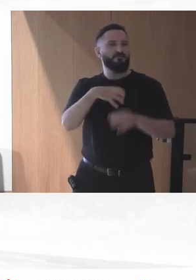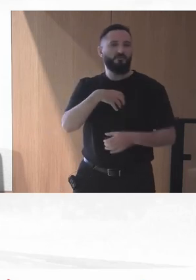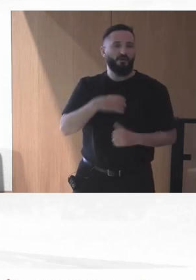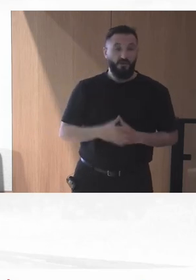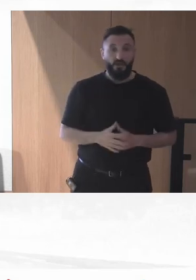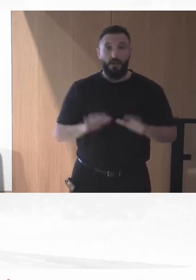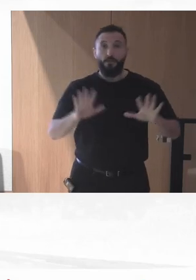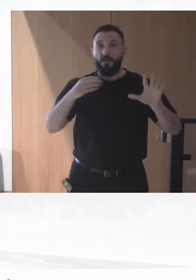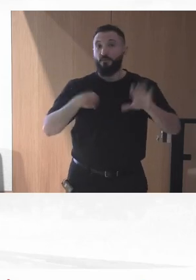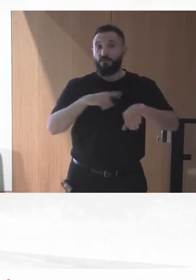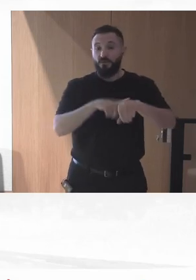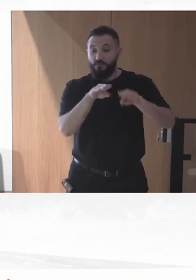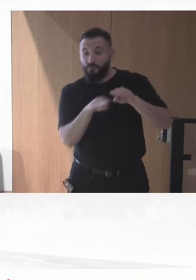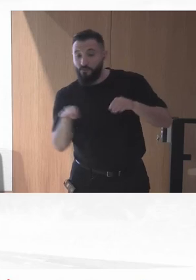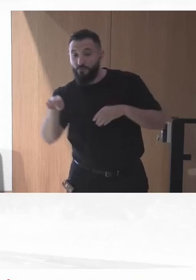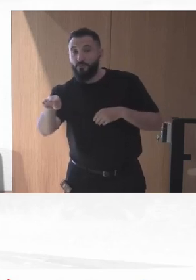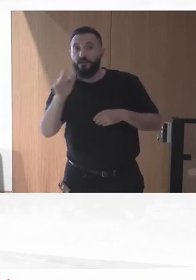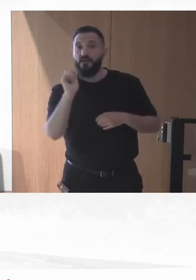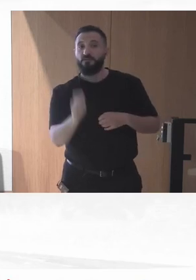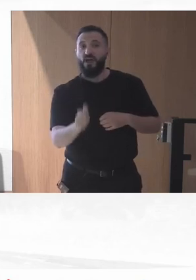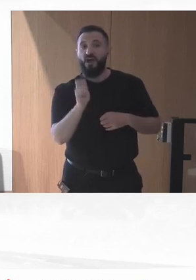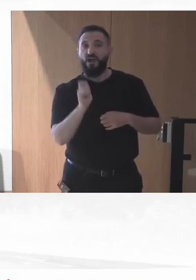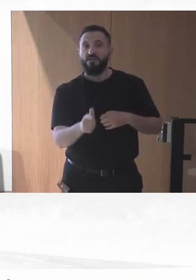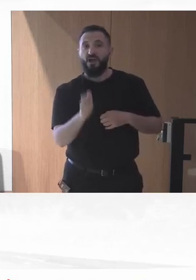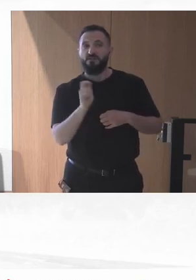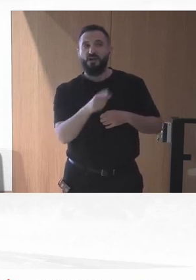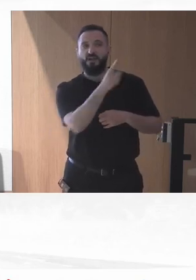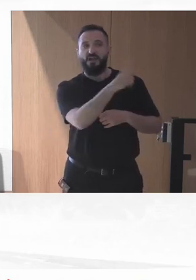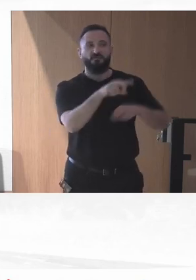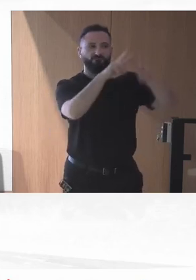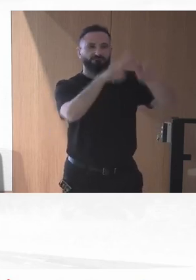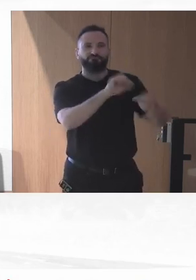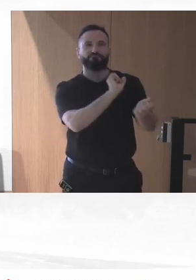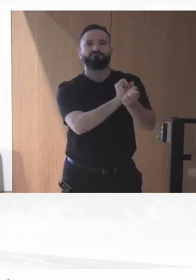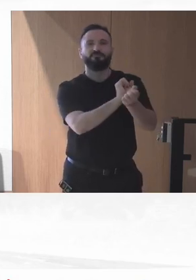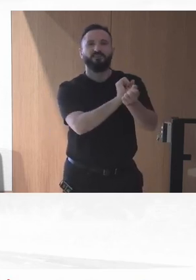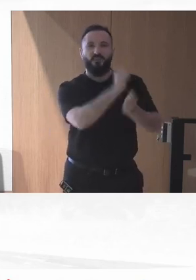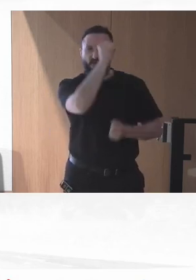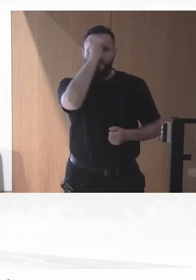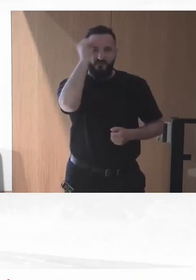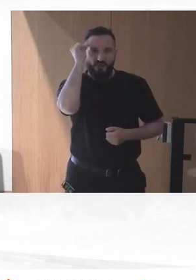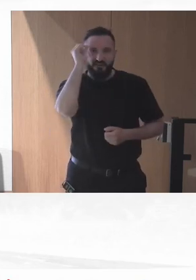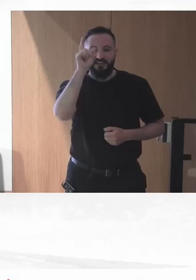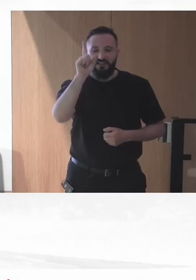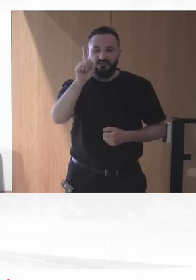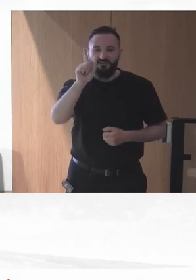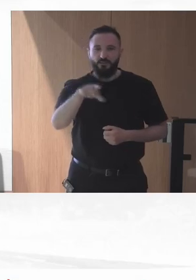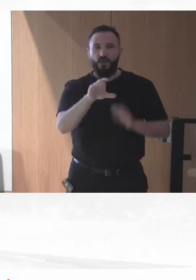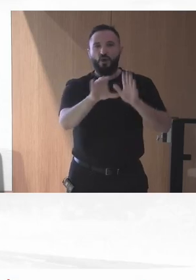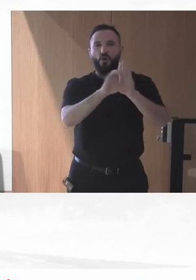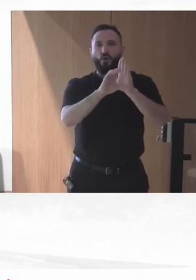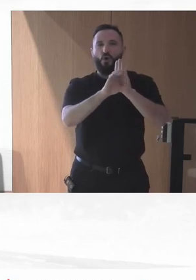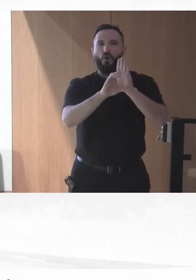tiempo, a menudo, se les somete a detención forense. Los códigos